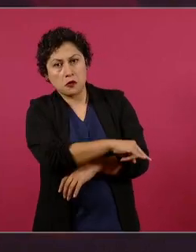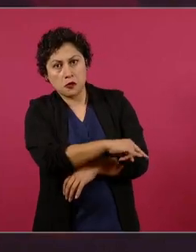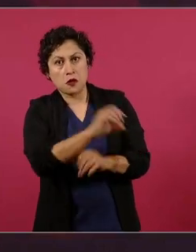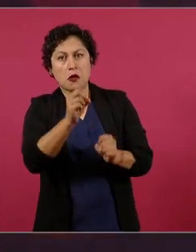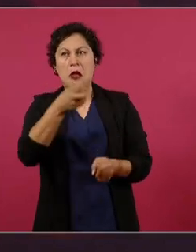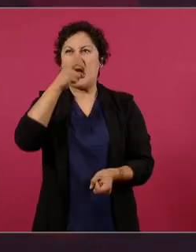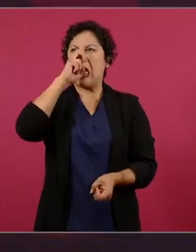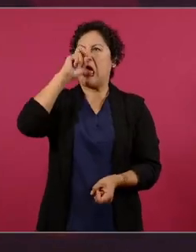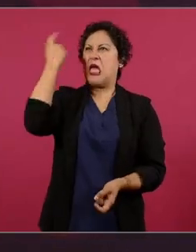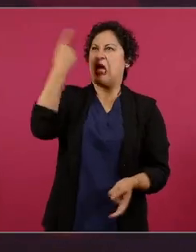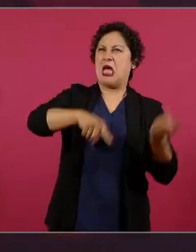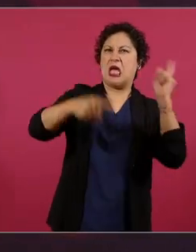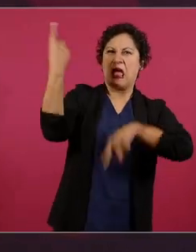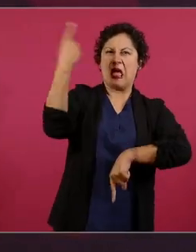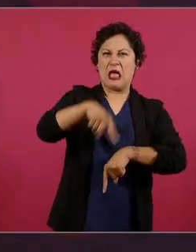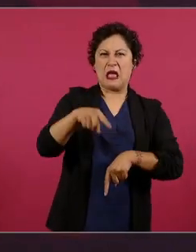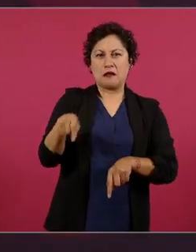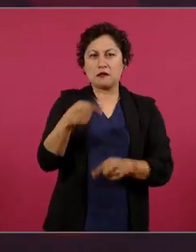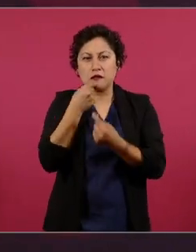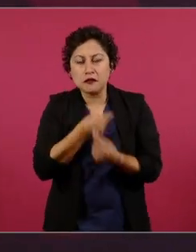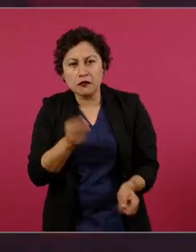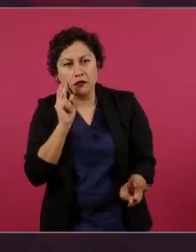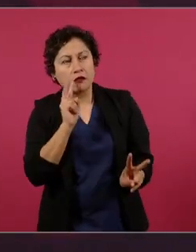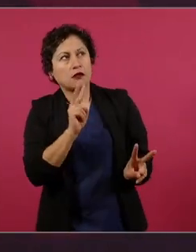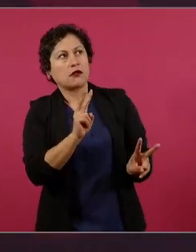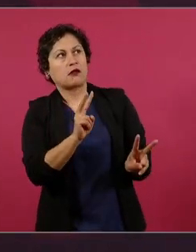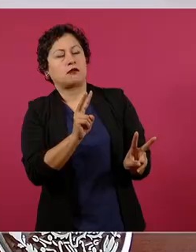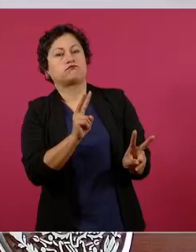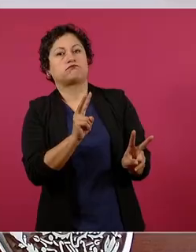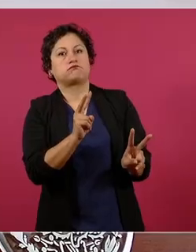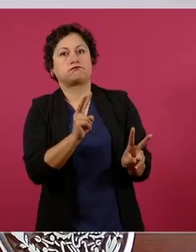¿Por qué les van a dejar? ¿Sí?